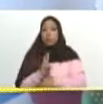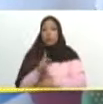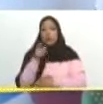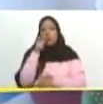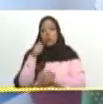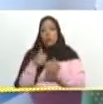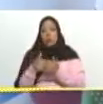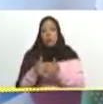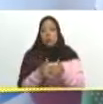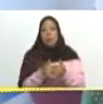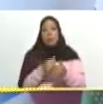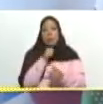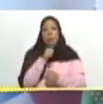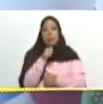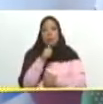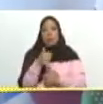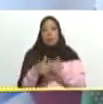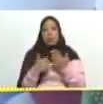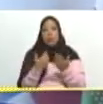perseguidos, maltratados